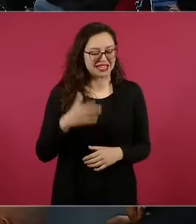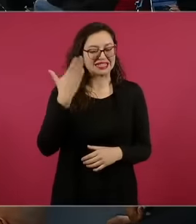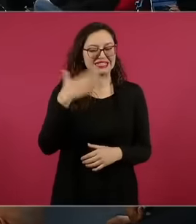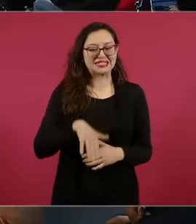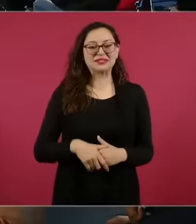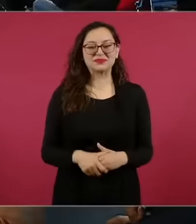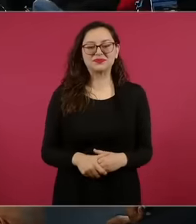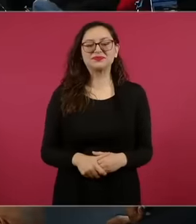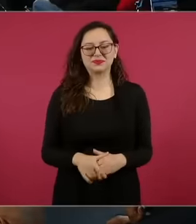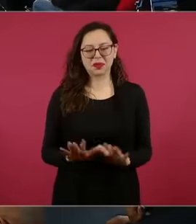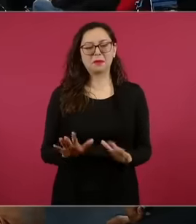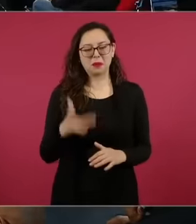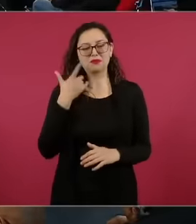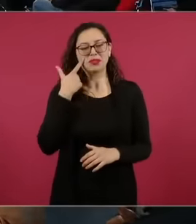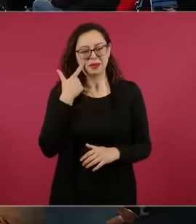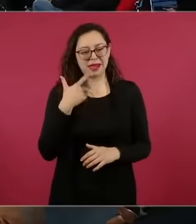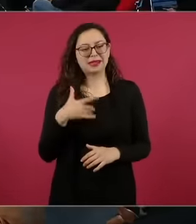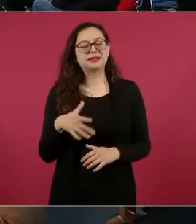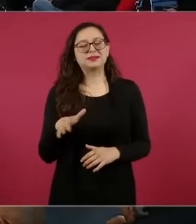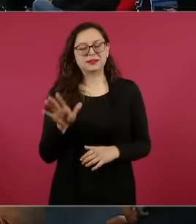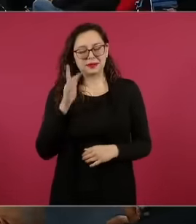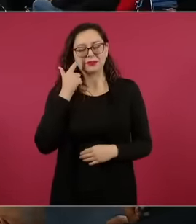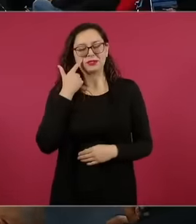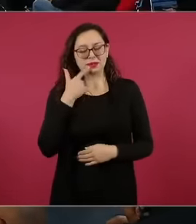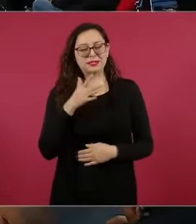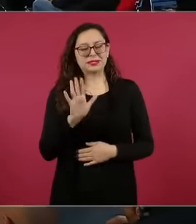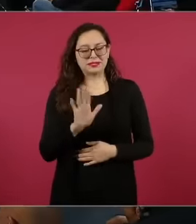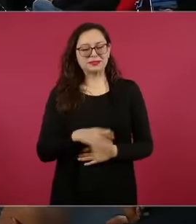Pues lo voy a ver, pero